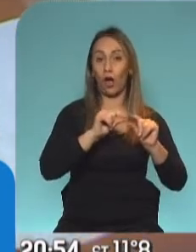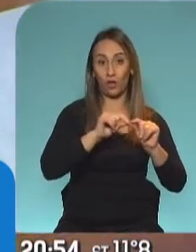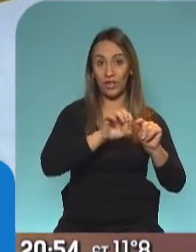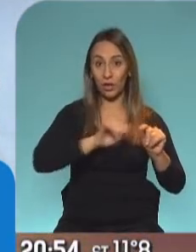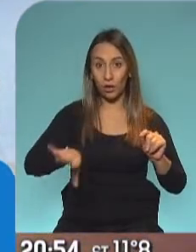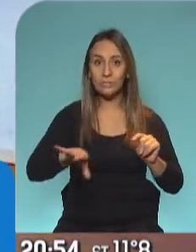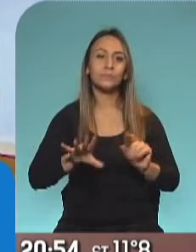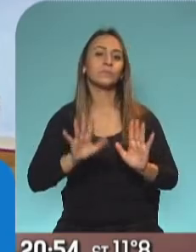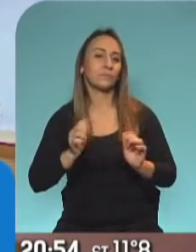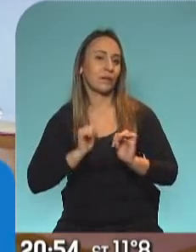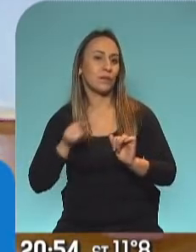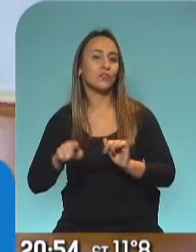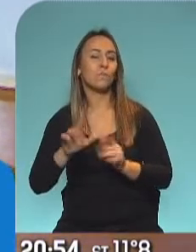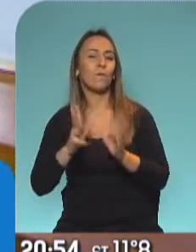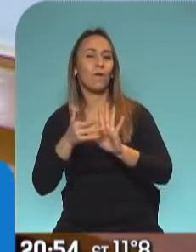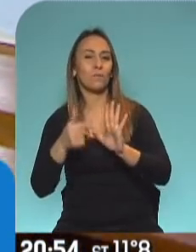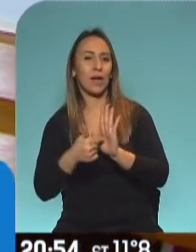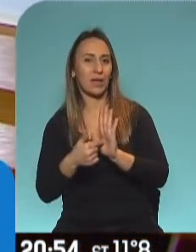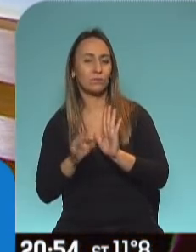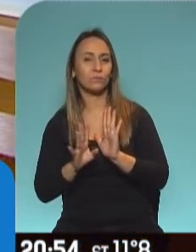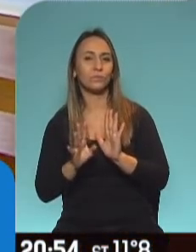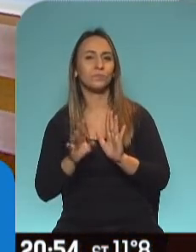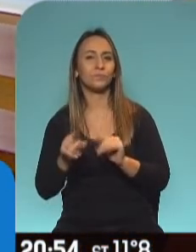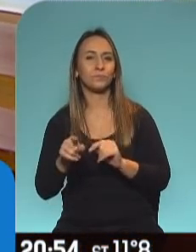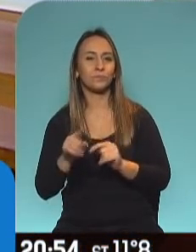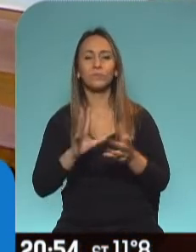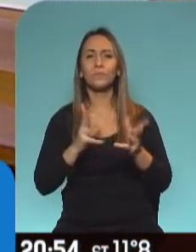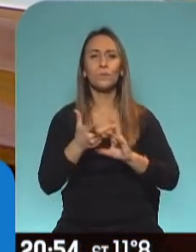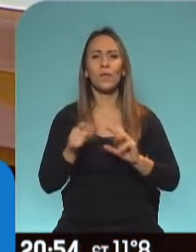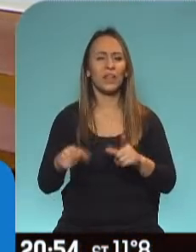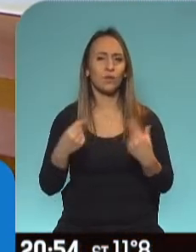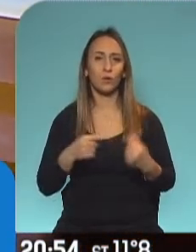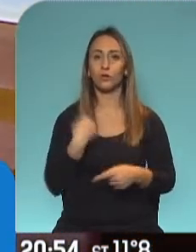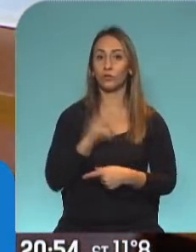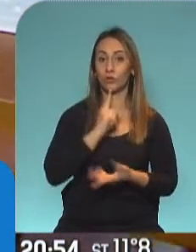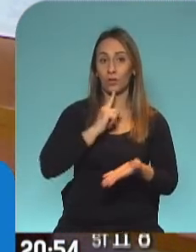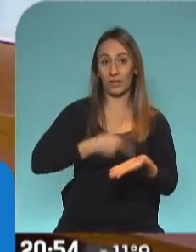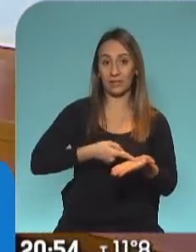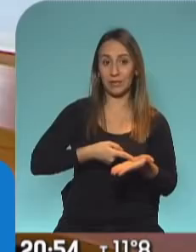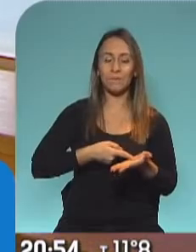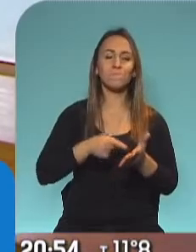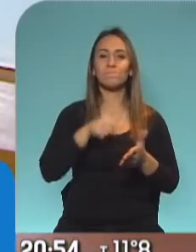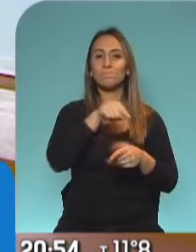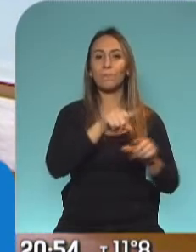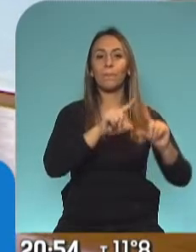una modalidad que era punto efectivo, que es una modalidad que nosotros decidimos no seguir